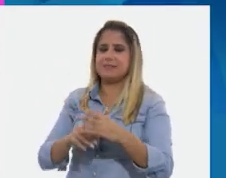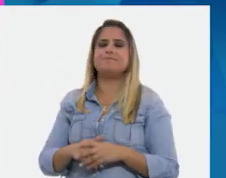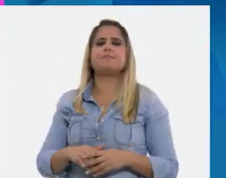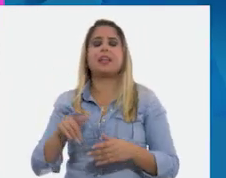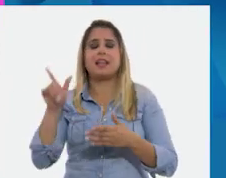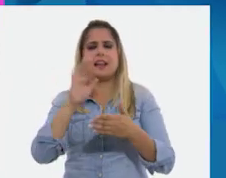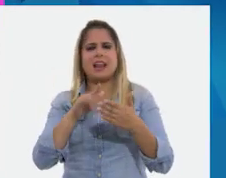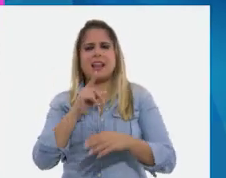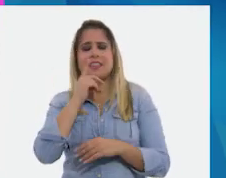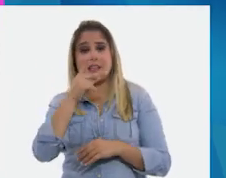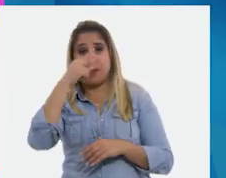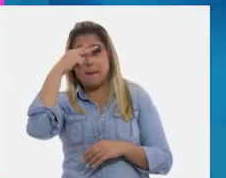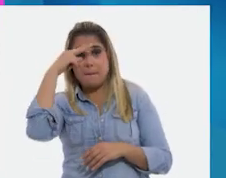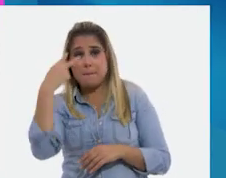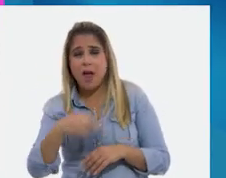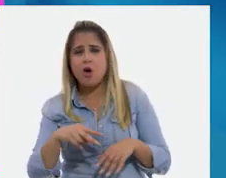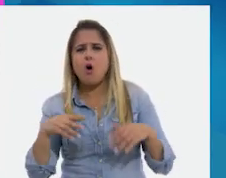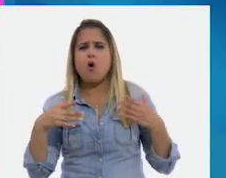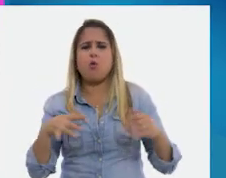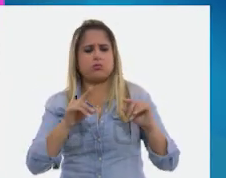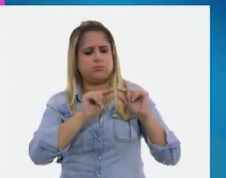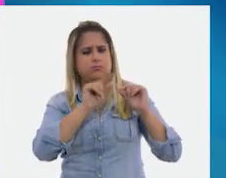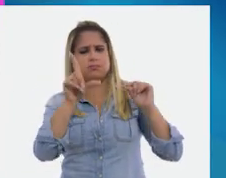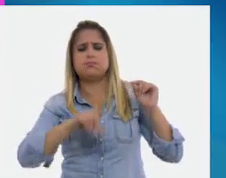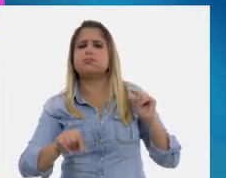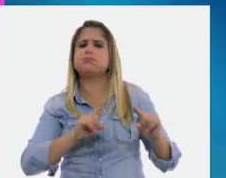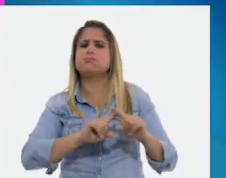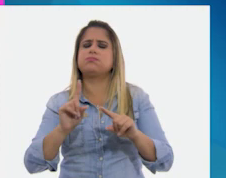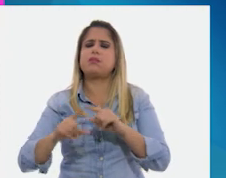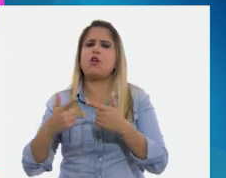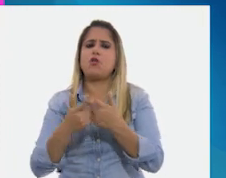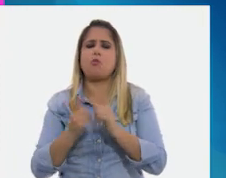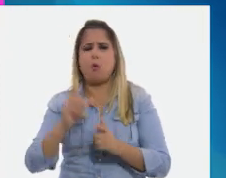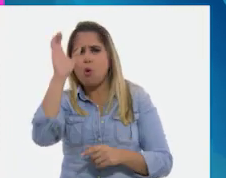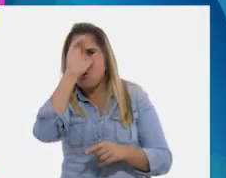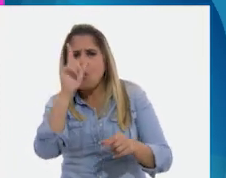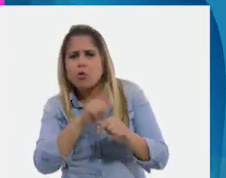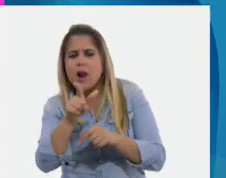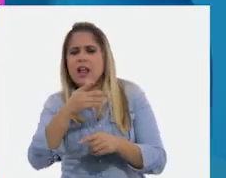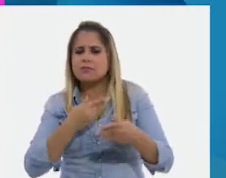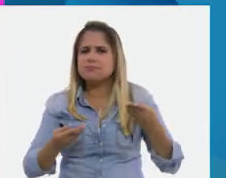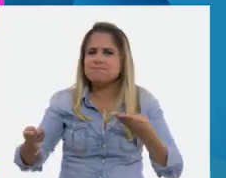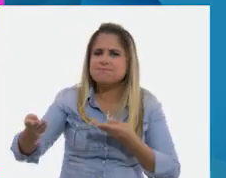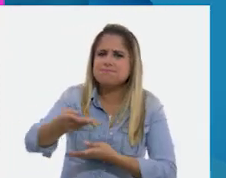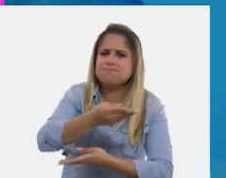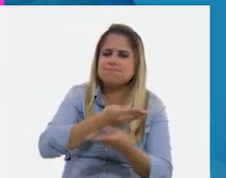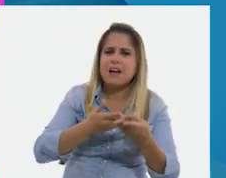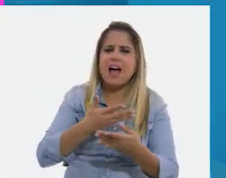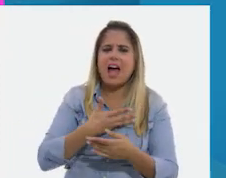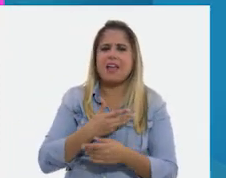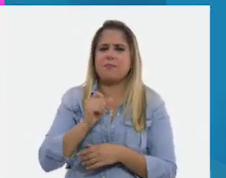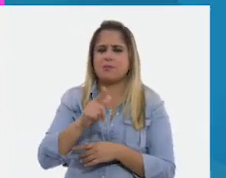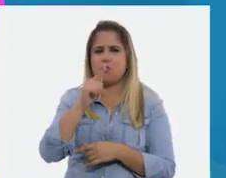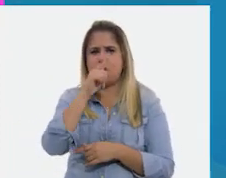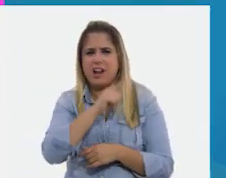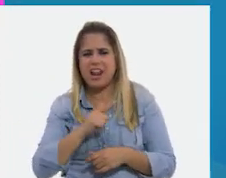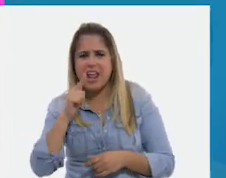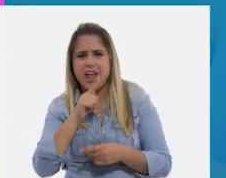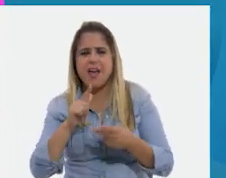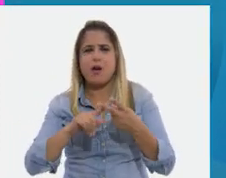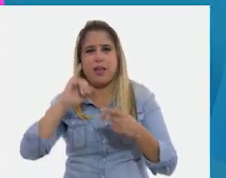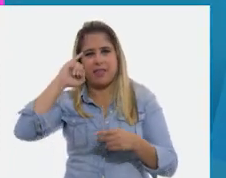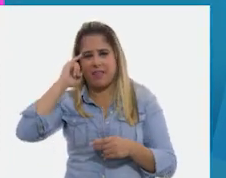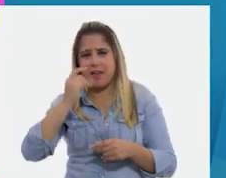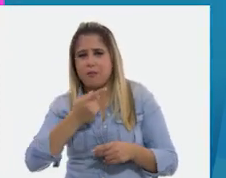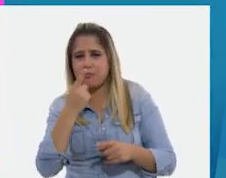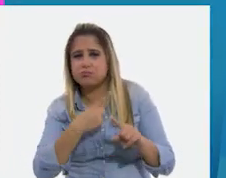dice: México es una nación formada por diversos grupos culturales que comparten elementos como lengua, religión o